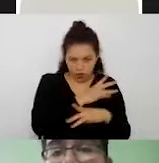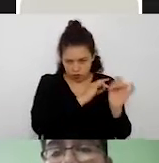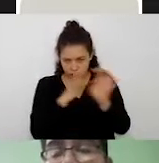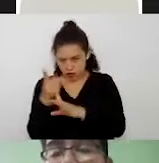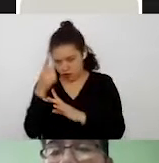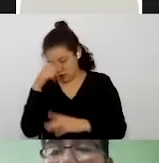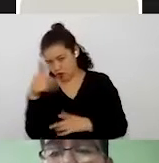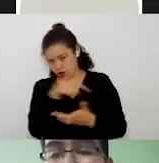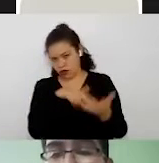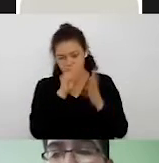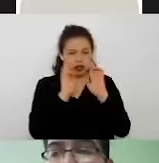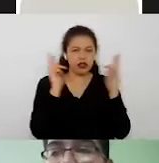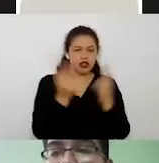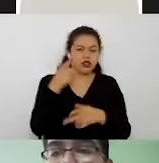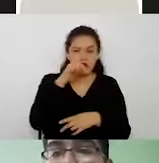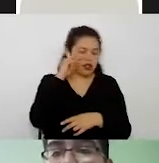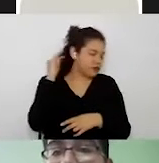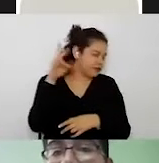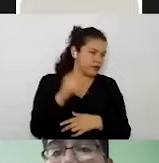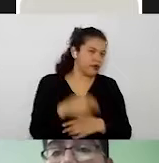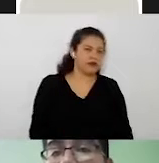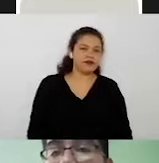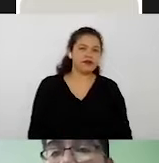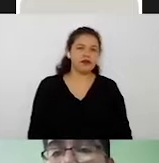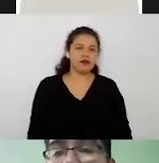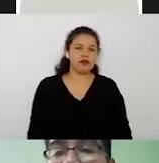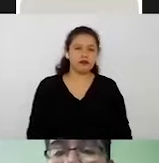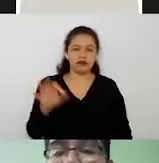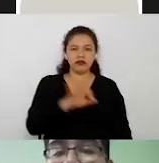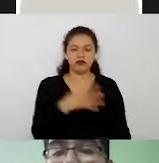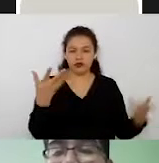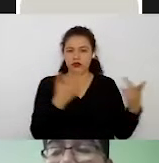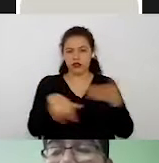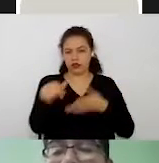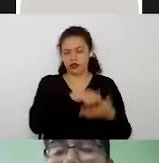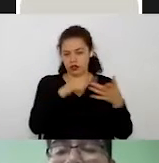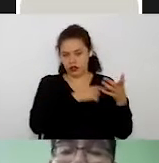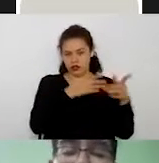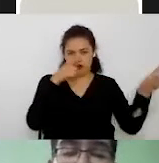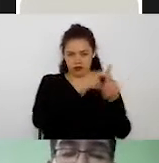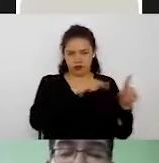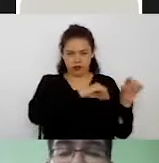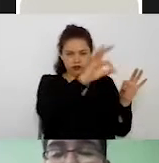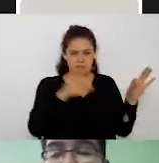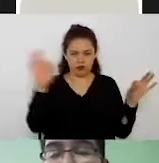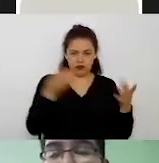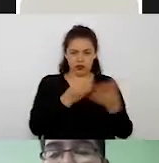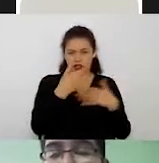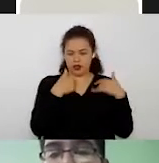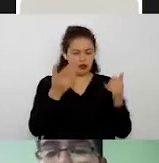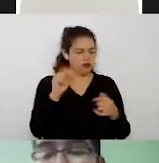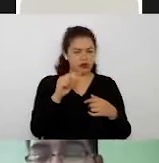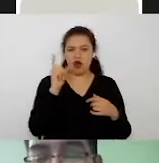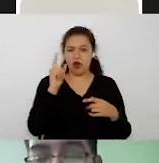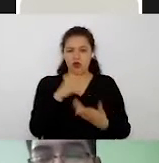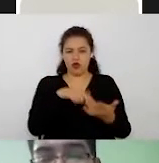de reunión no se alcanzan a ver, o que no se entiende hacia dónde va la zona, hacia dónde va la ruta de evacuación, o dónde está la zona